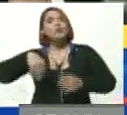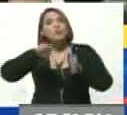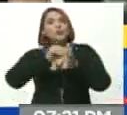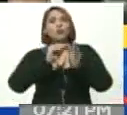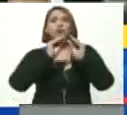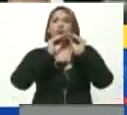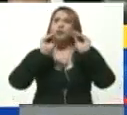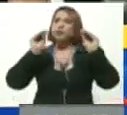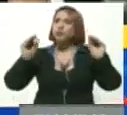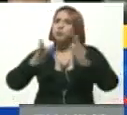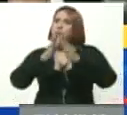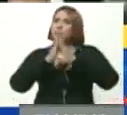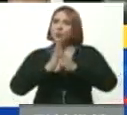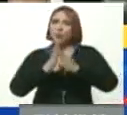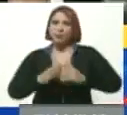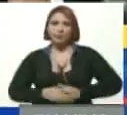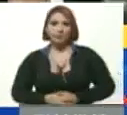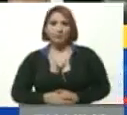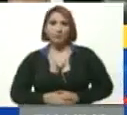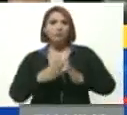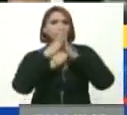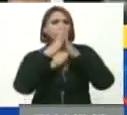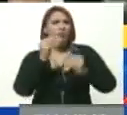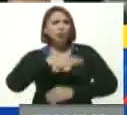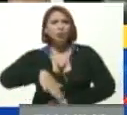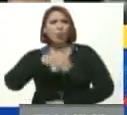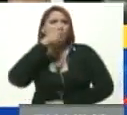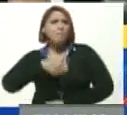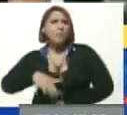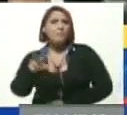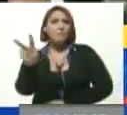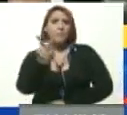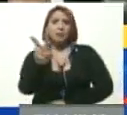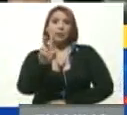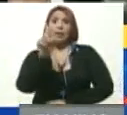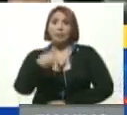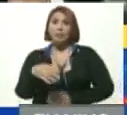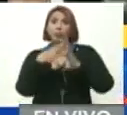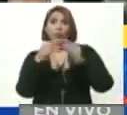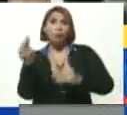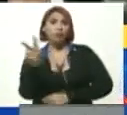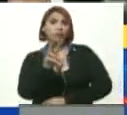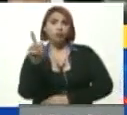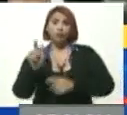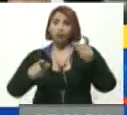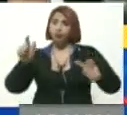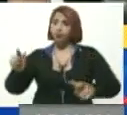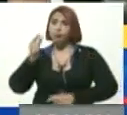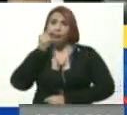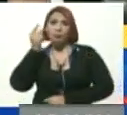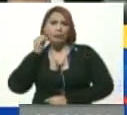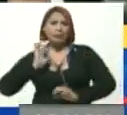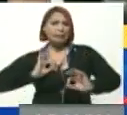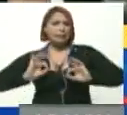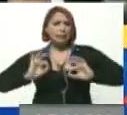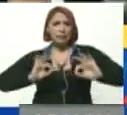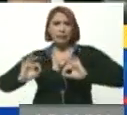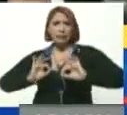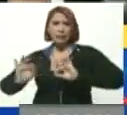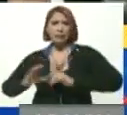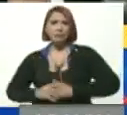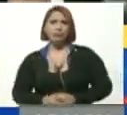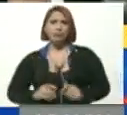llamado a todos los venezolanos y a todas las venezolanas a prepararse,